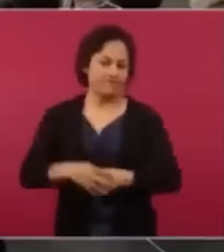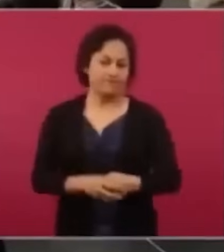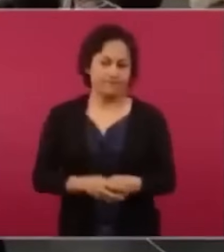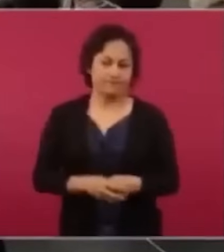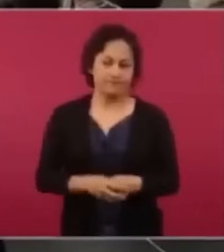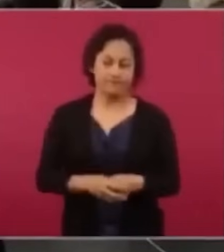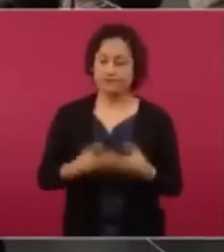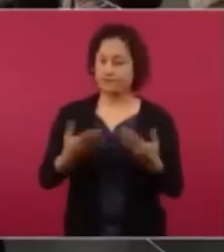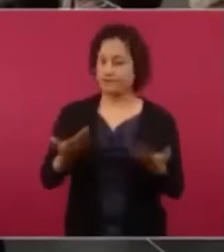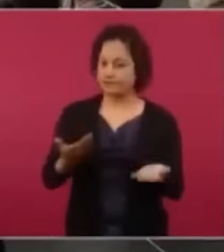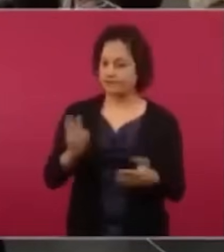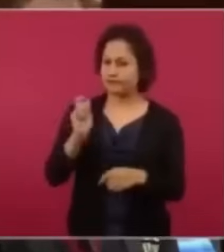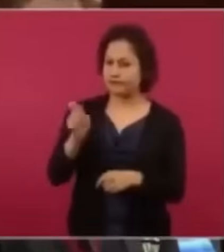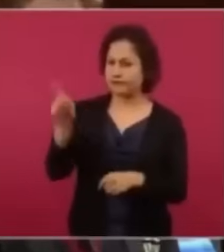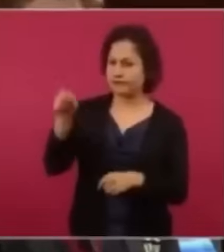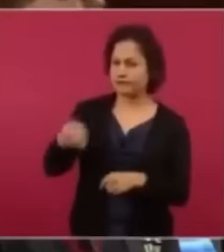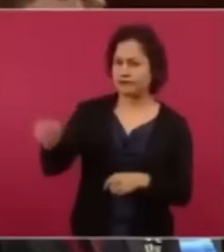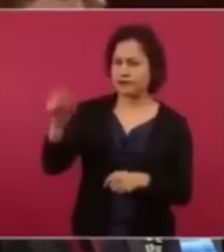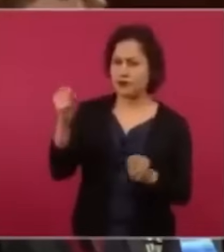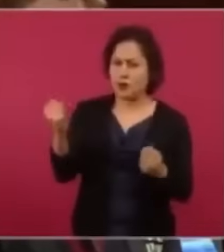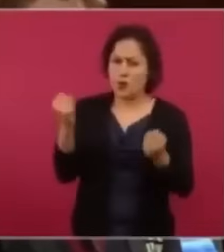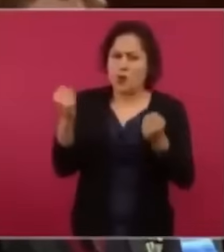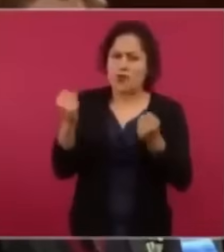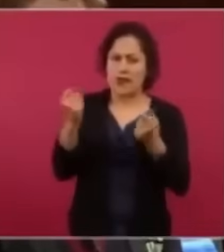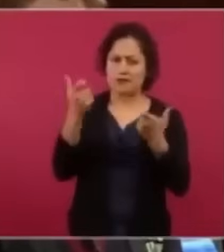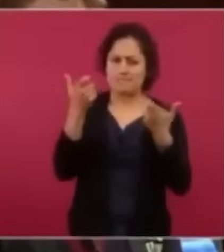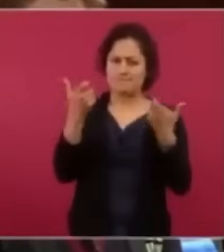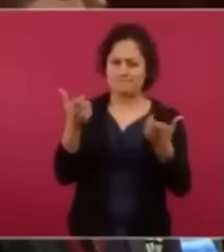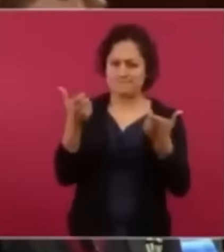tiene que ver con poder económico,